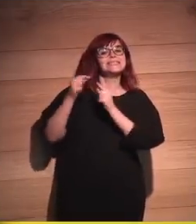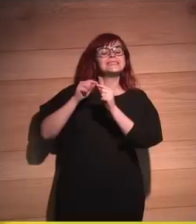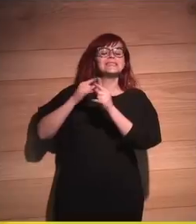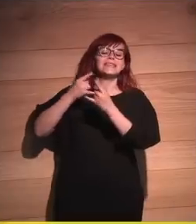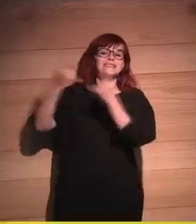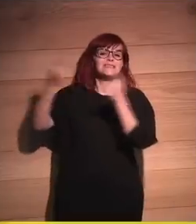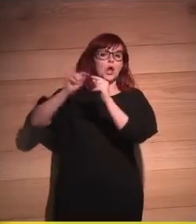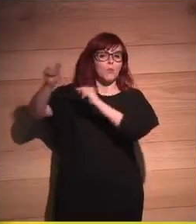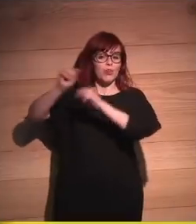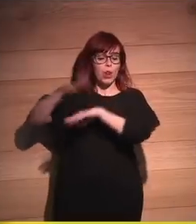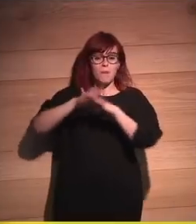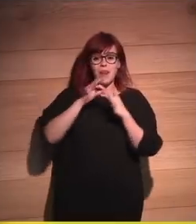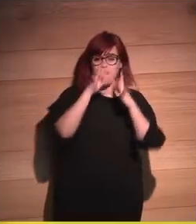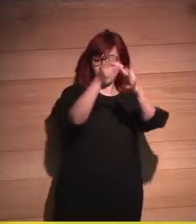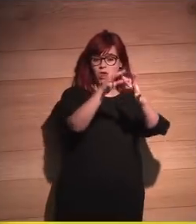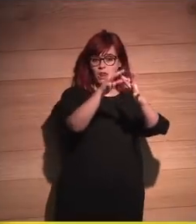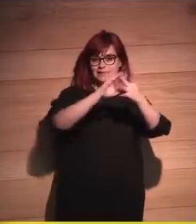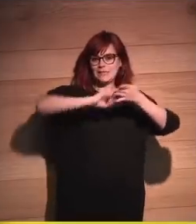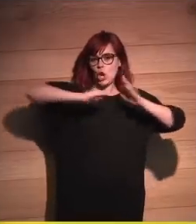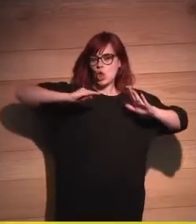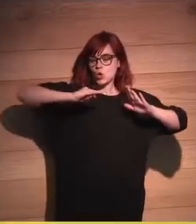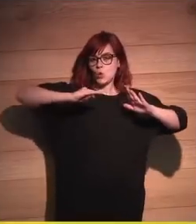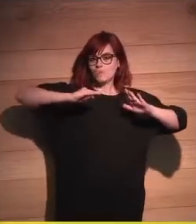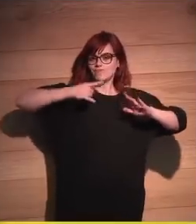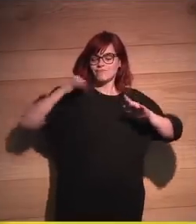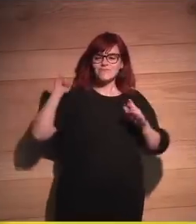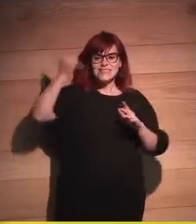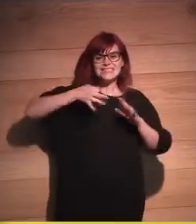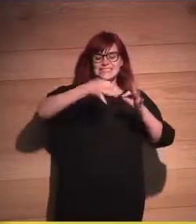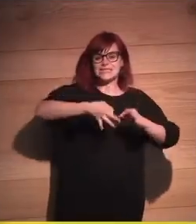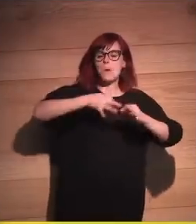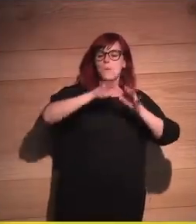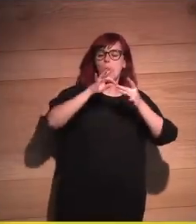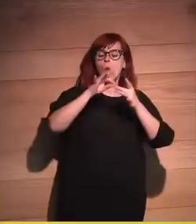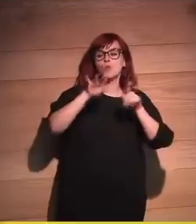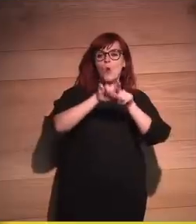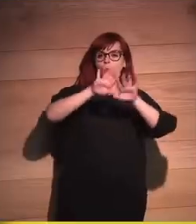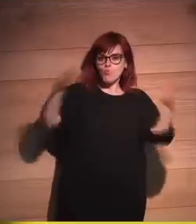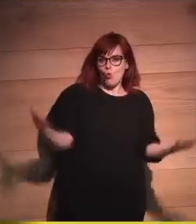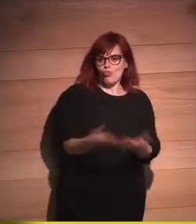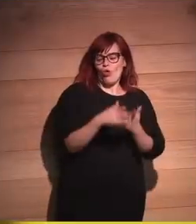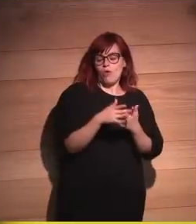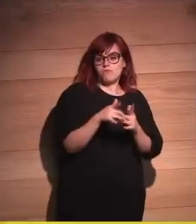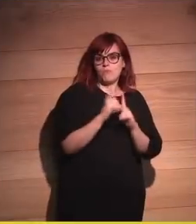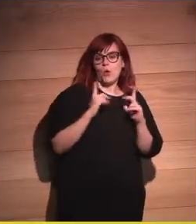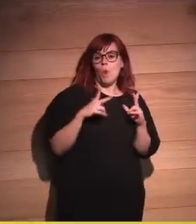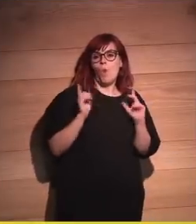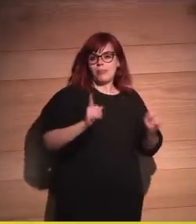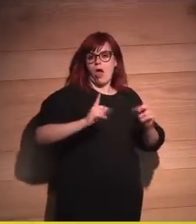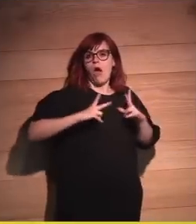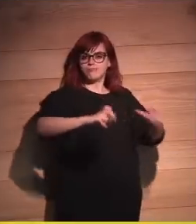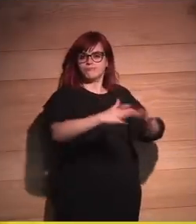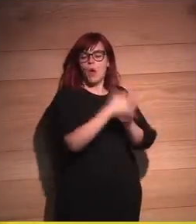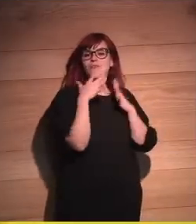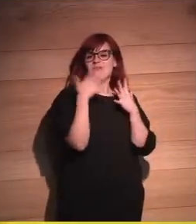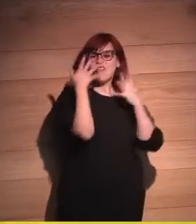telecomunicaciones, al líder tecnológico que llevaba al resto del mundo pues una ventaja de aproximadamente una década.